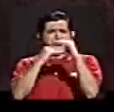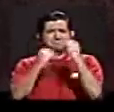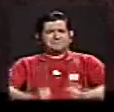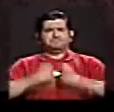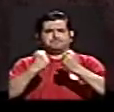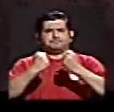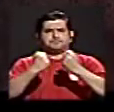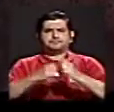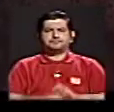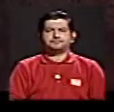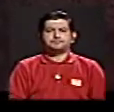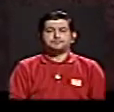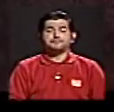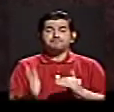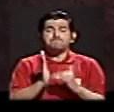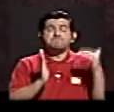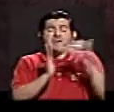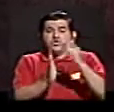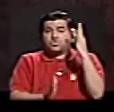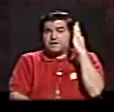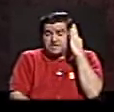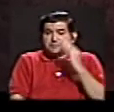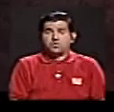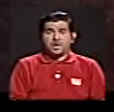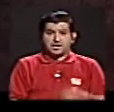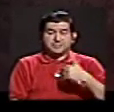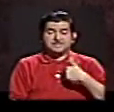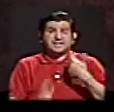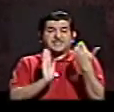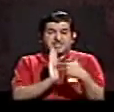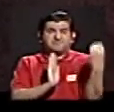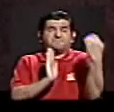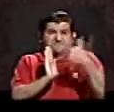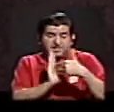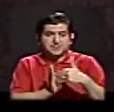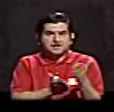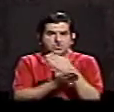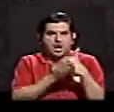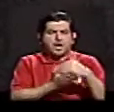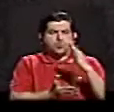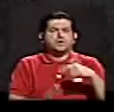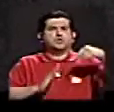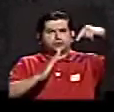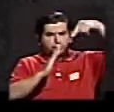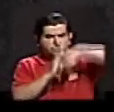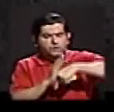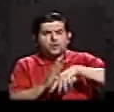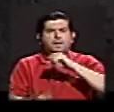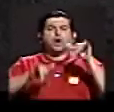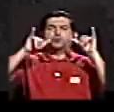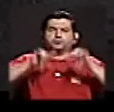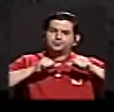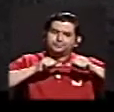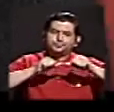restrictivas. Y millones de mujeres más resultan heridas, algunas de forma grave y